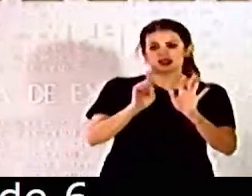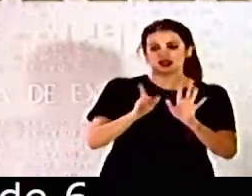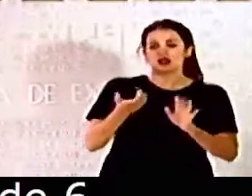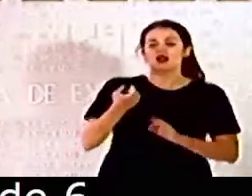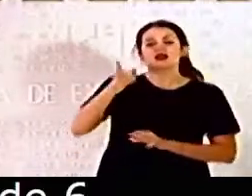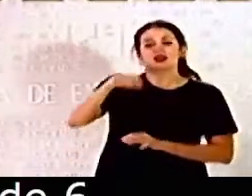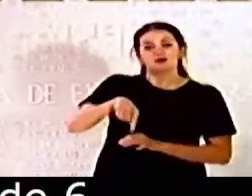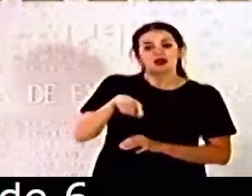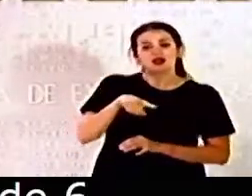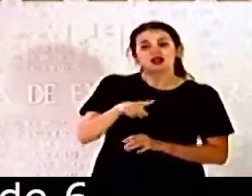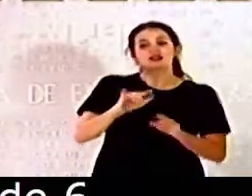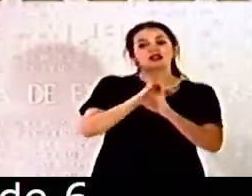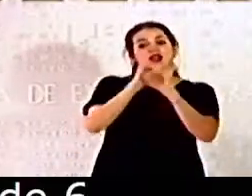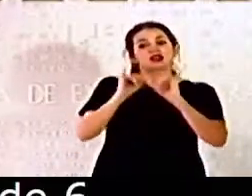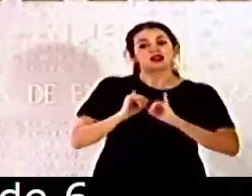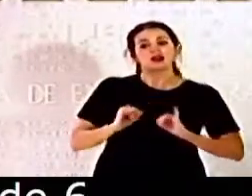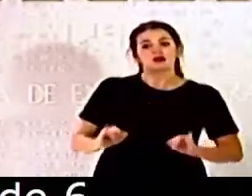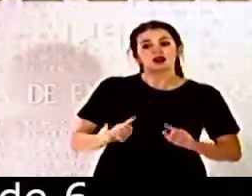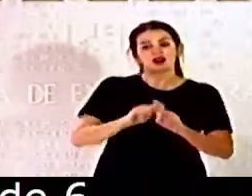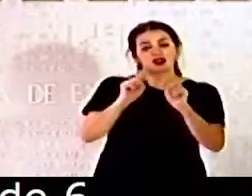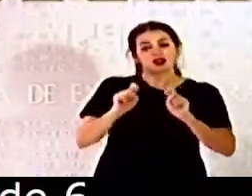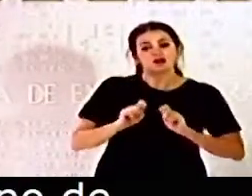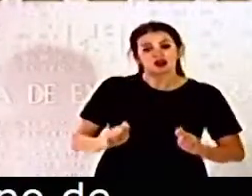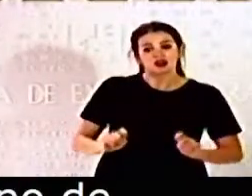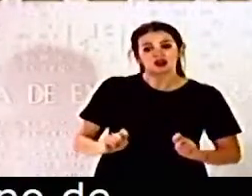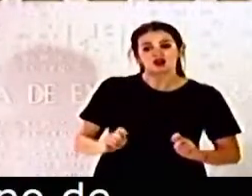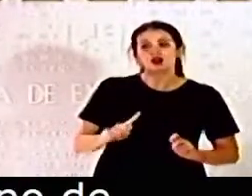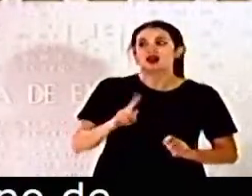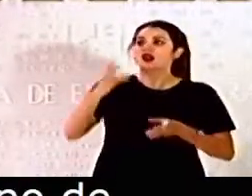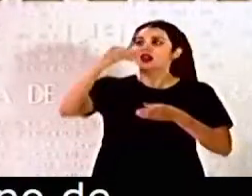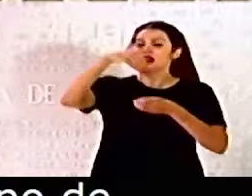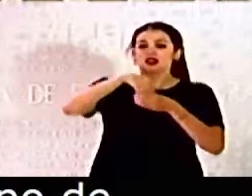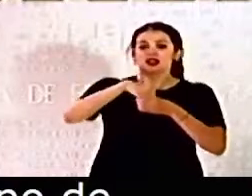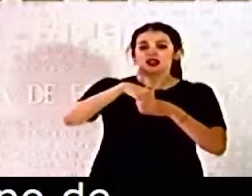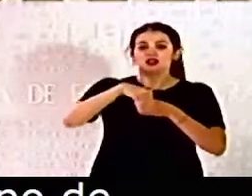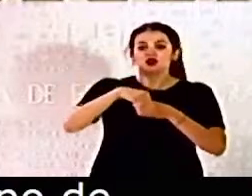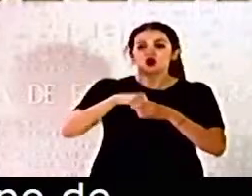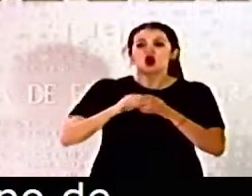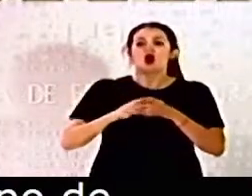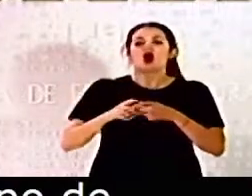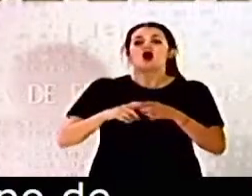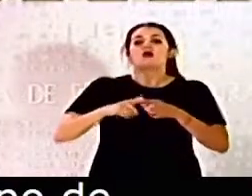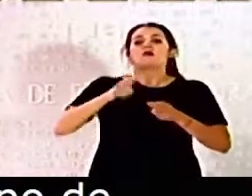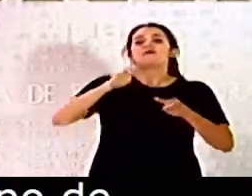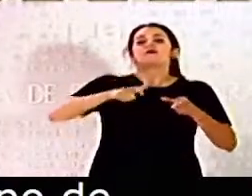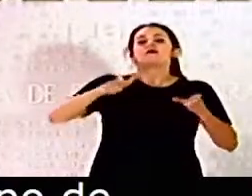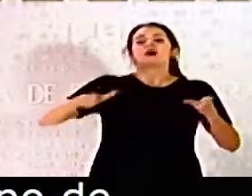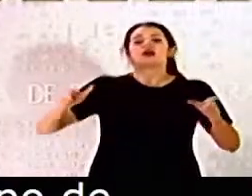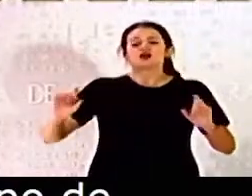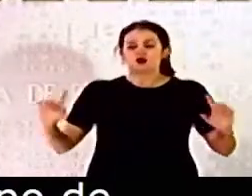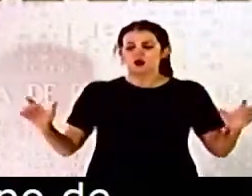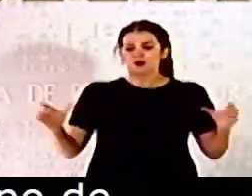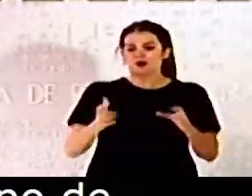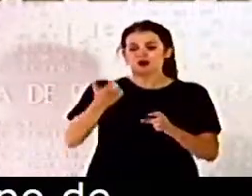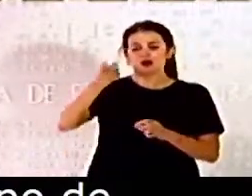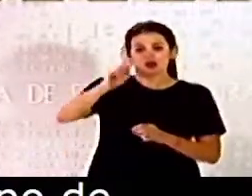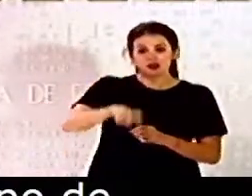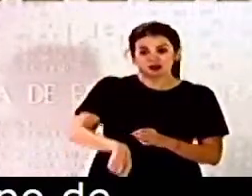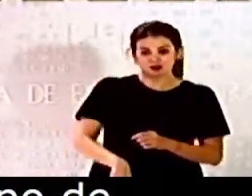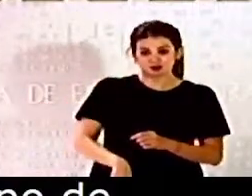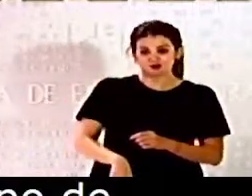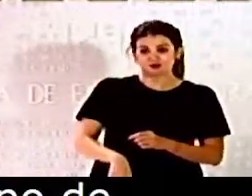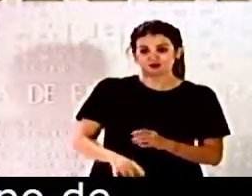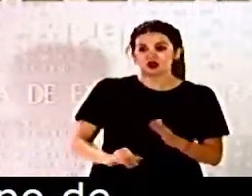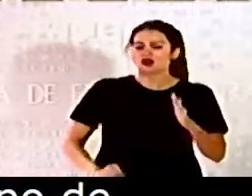celebraciones, si son en interior, se tiene que reducir necesariamente el aforo. Sin límite de personas, en lo